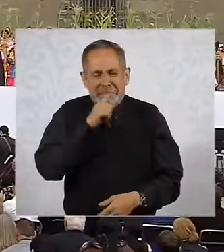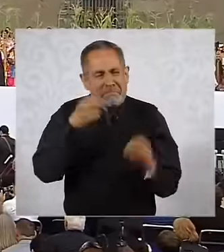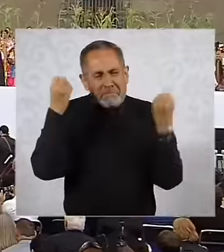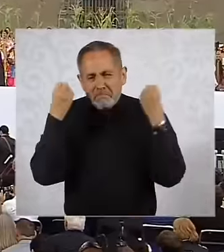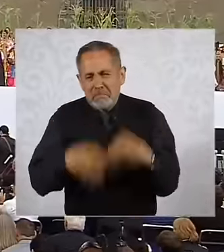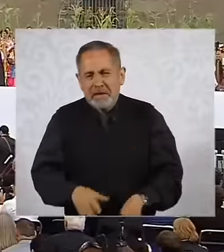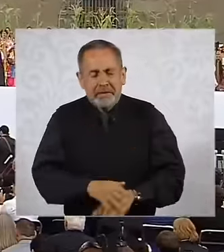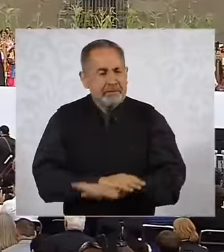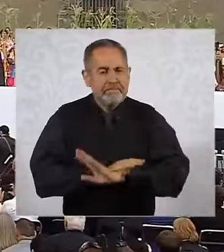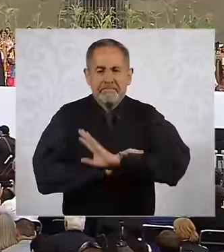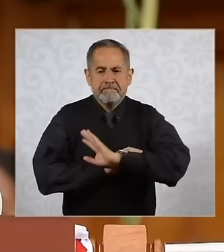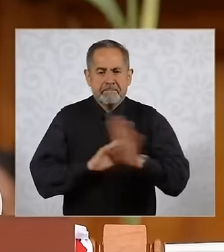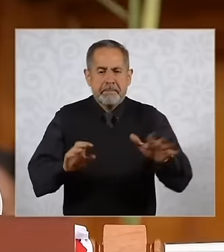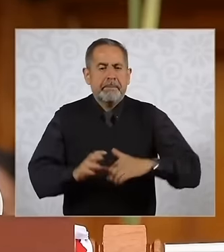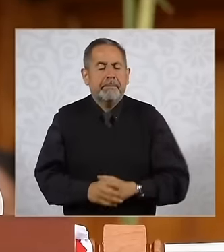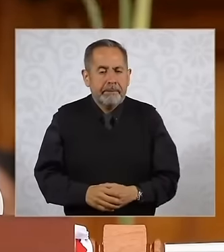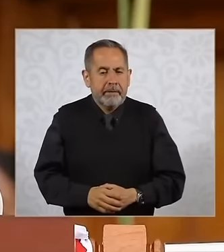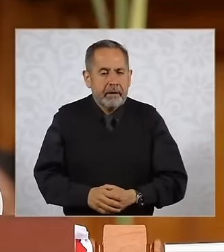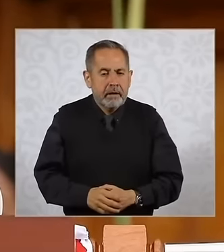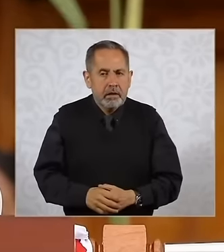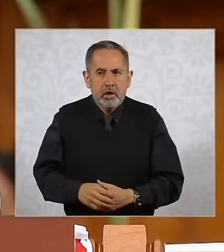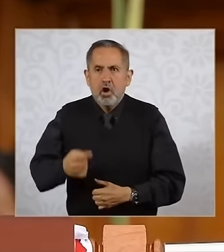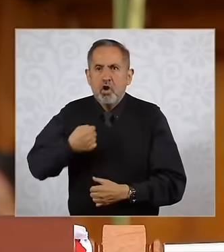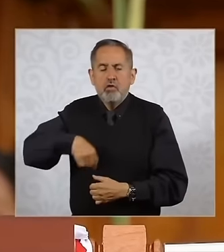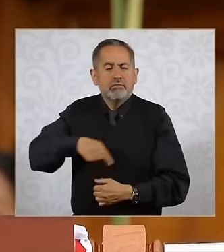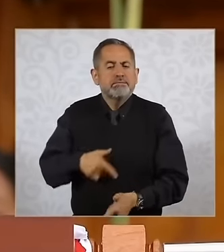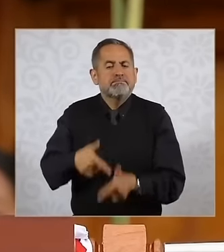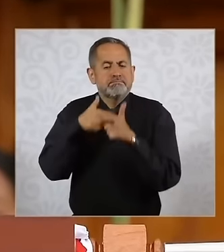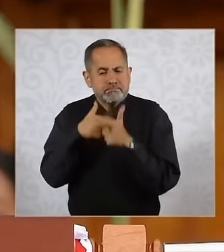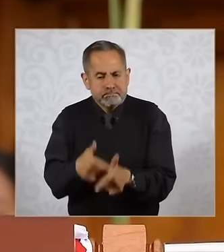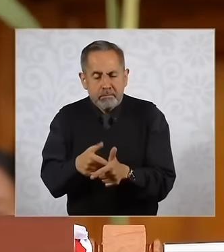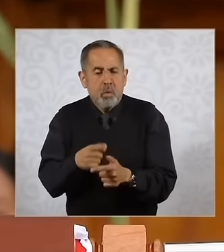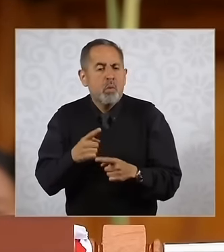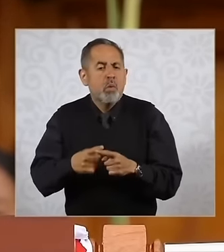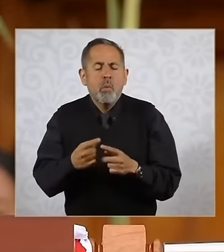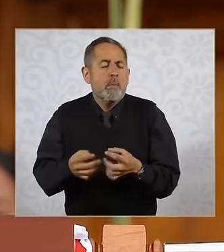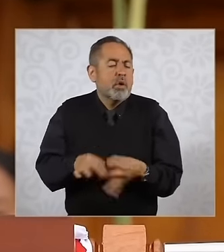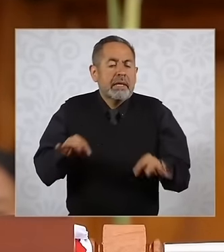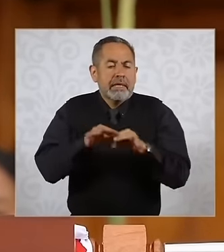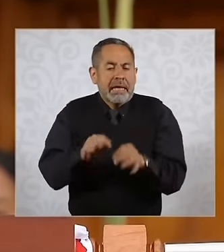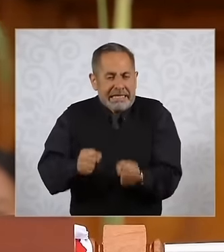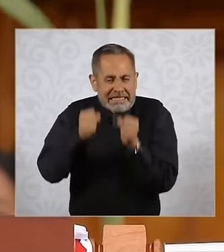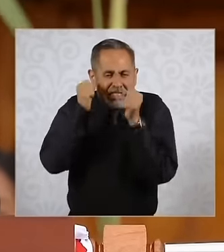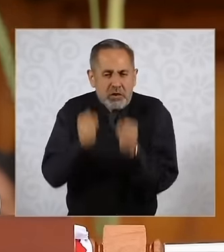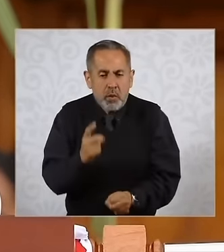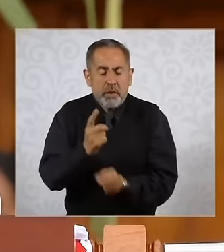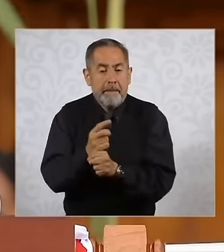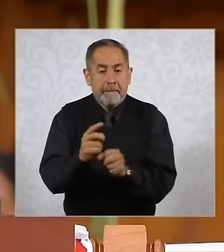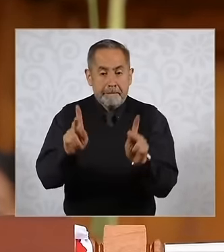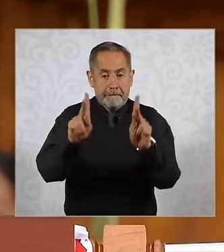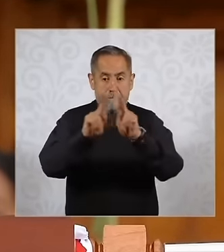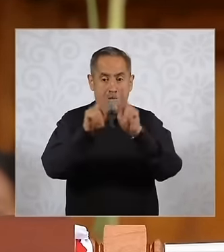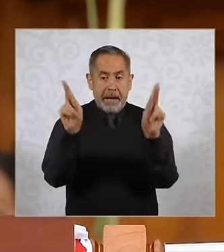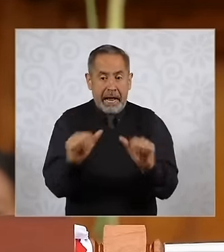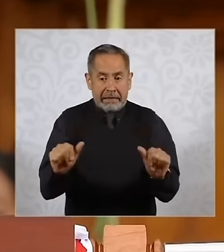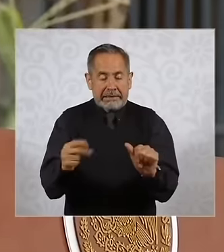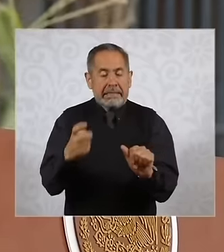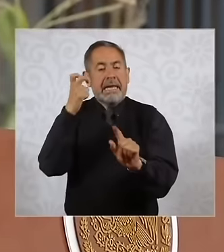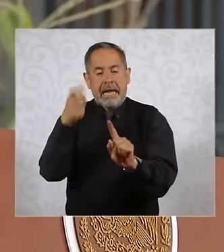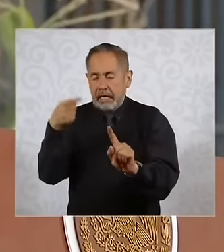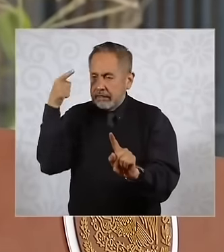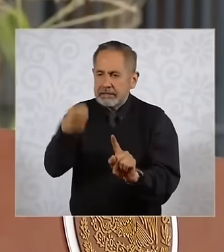Nuestra convicción sigue siendo que la seguridad y la paz son fruto de